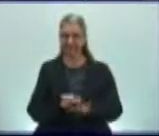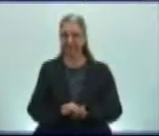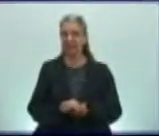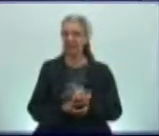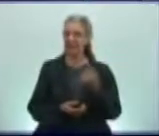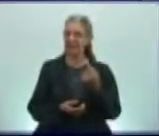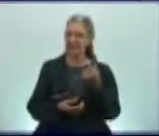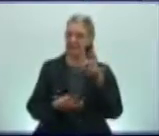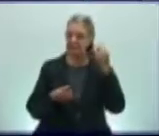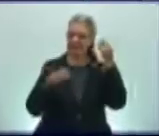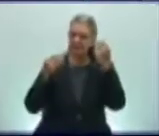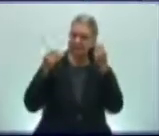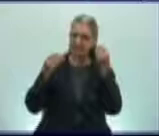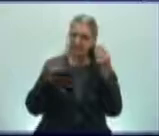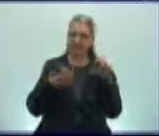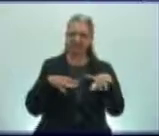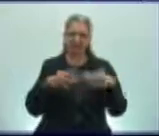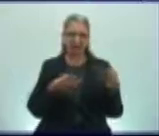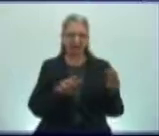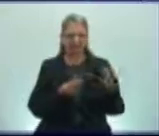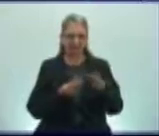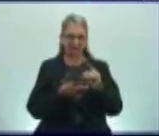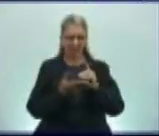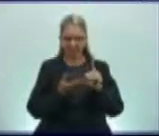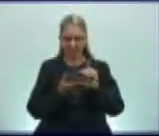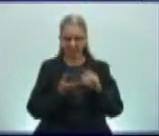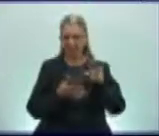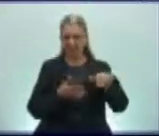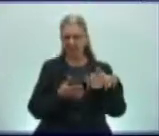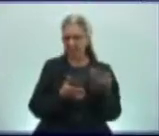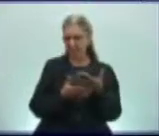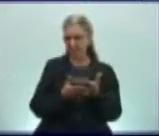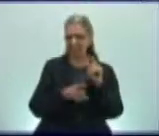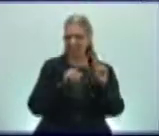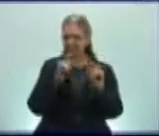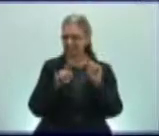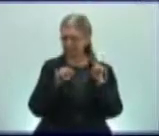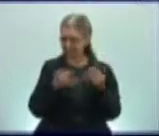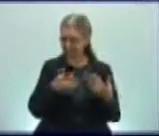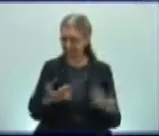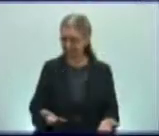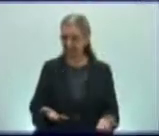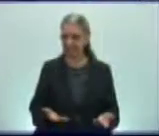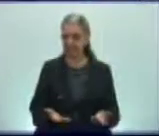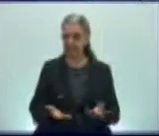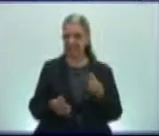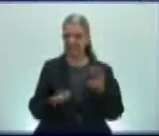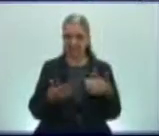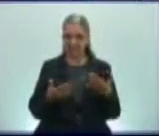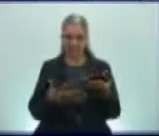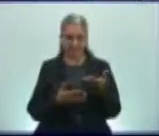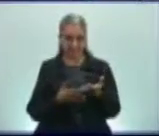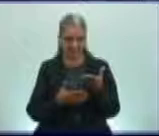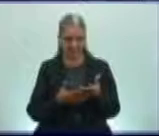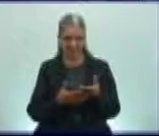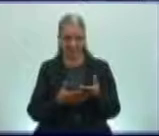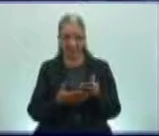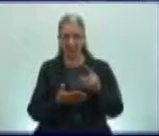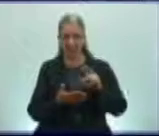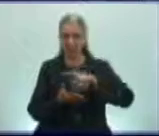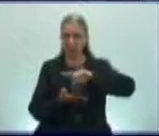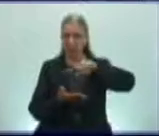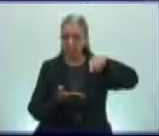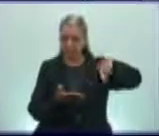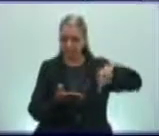Analicemos qué nos dan y qué nos piden. Fíjense bien que nos están pidiendo la longitud del radio del borde